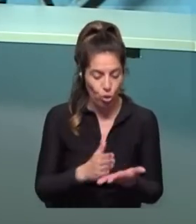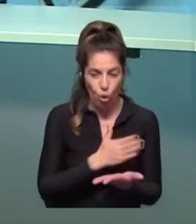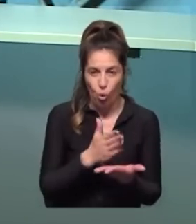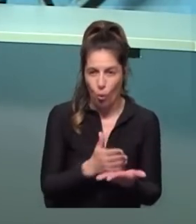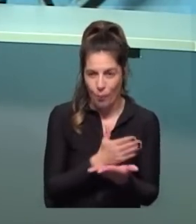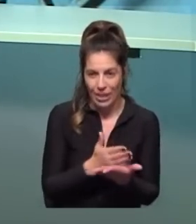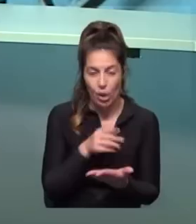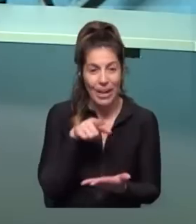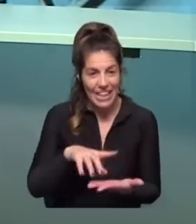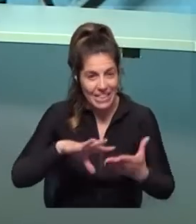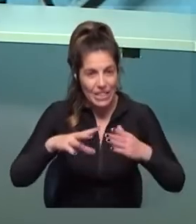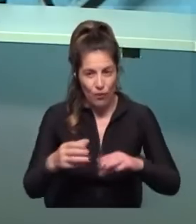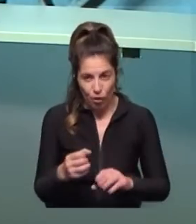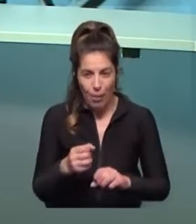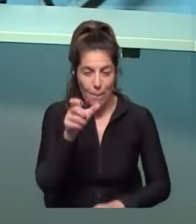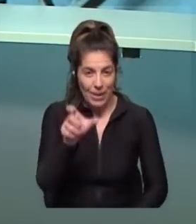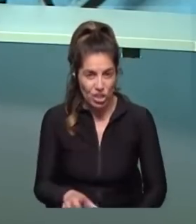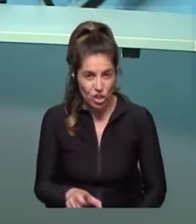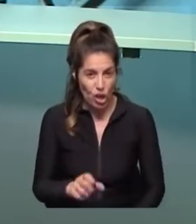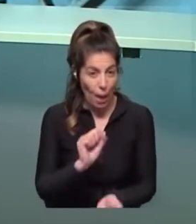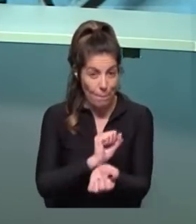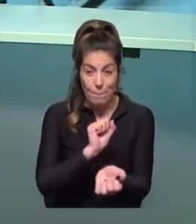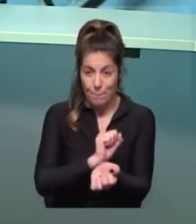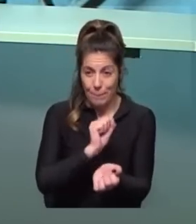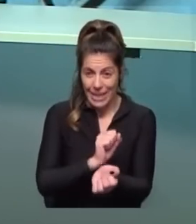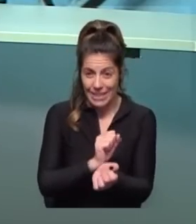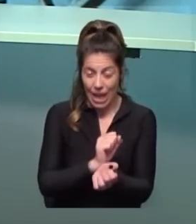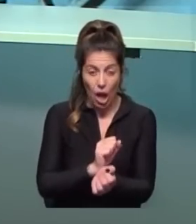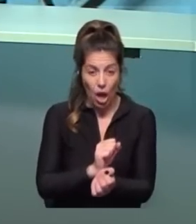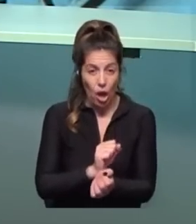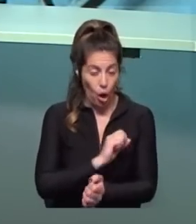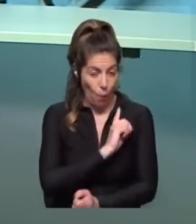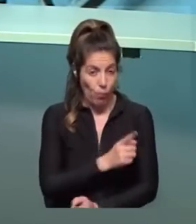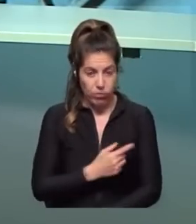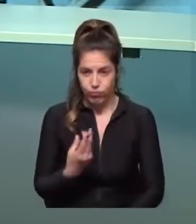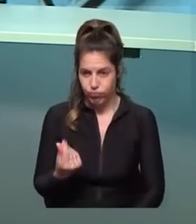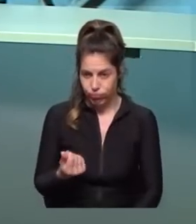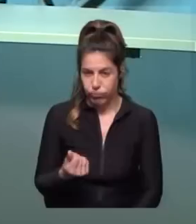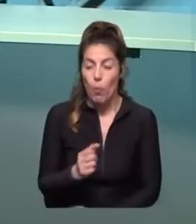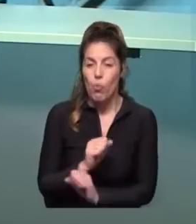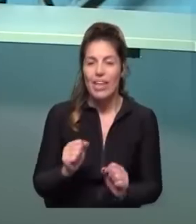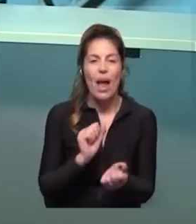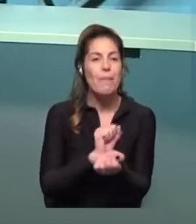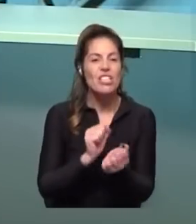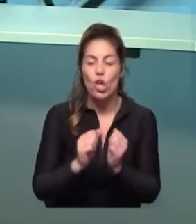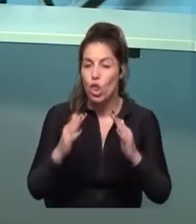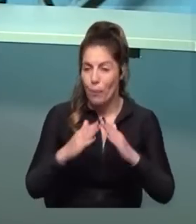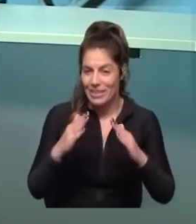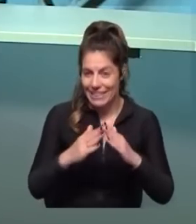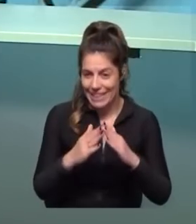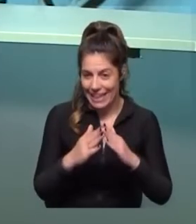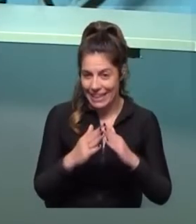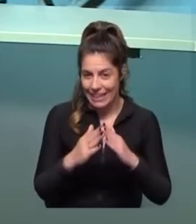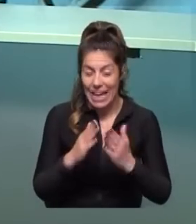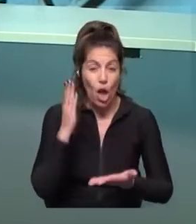para que de esa forma personas privadas de libertad con alto poder adquisitivo obtuvieran la prisión domiciliaria entre